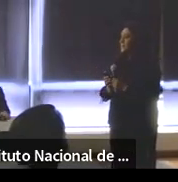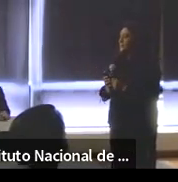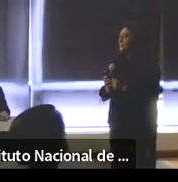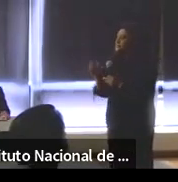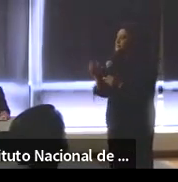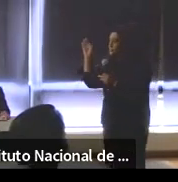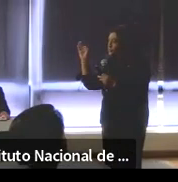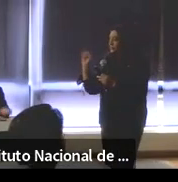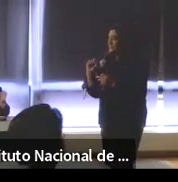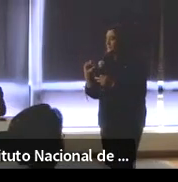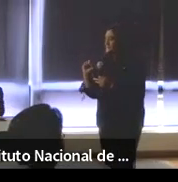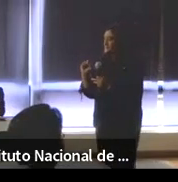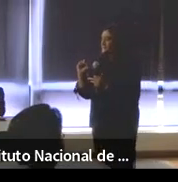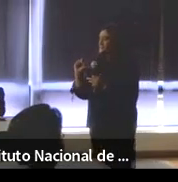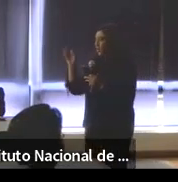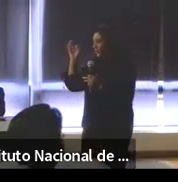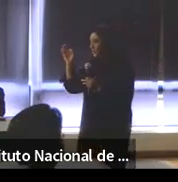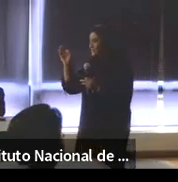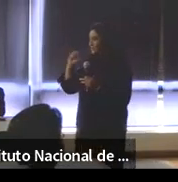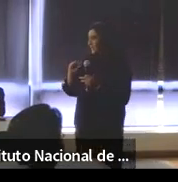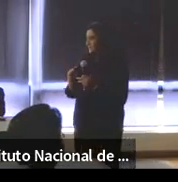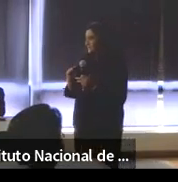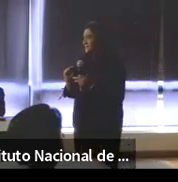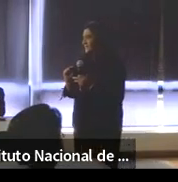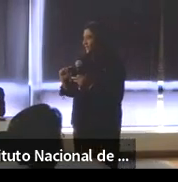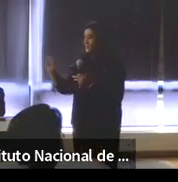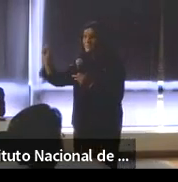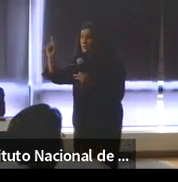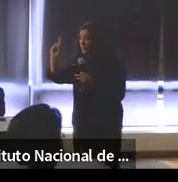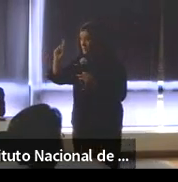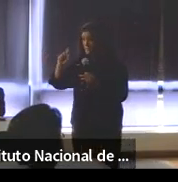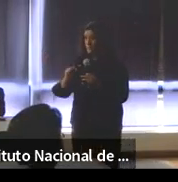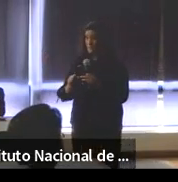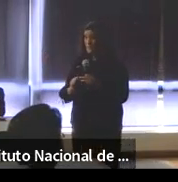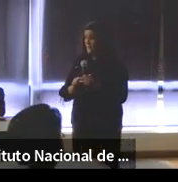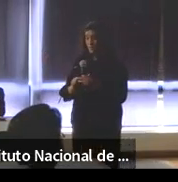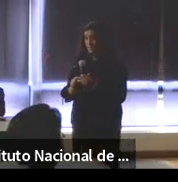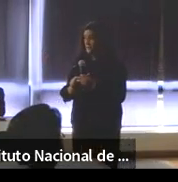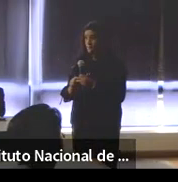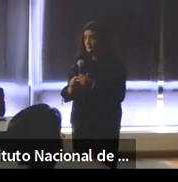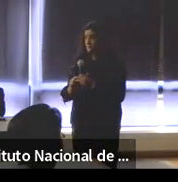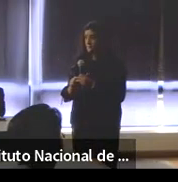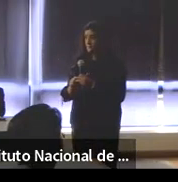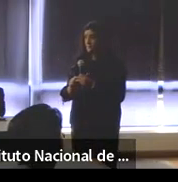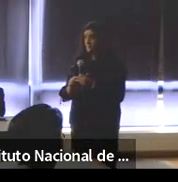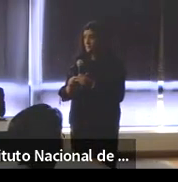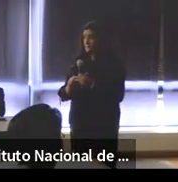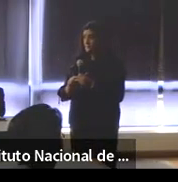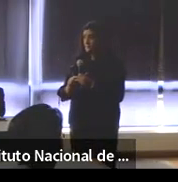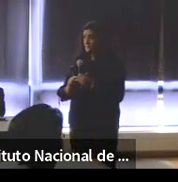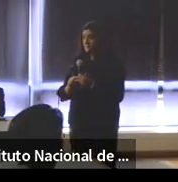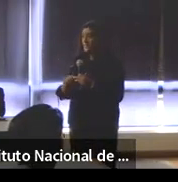Pero si tú como persona no estás convencido de esa renovación